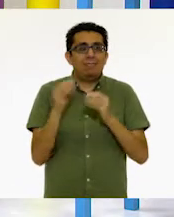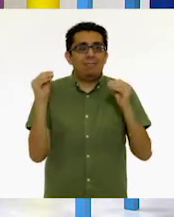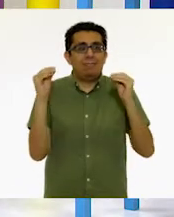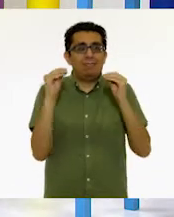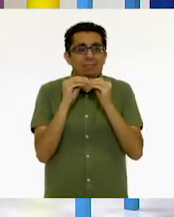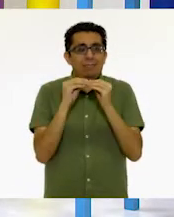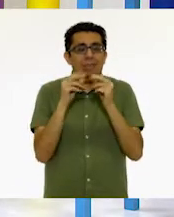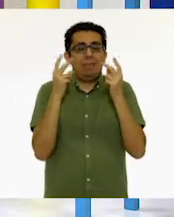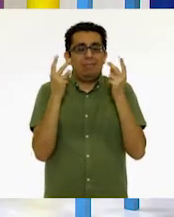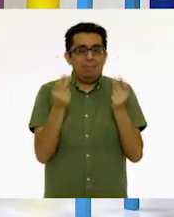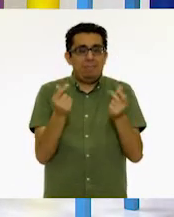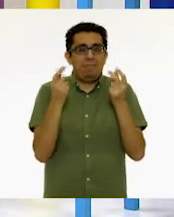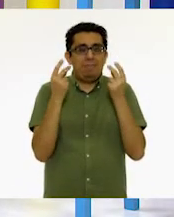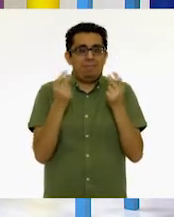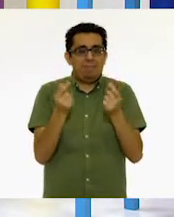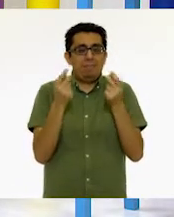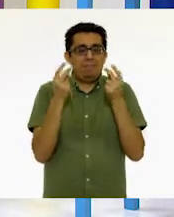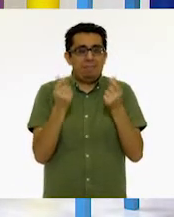Pica.